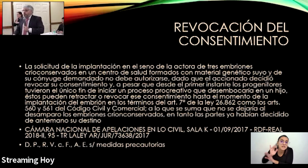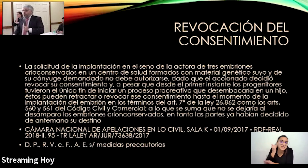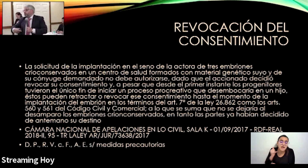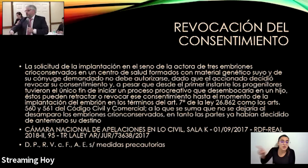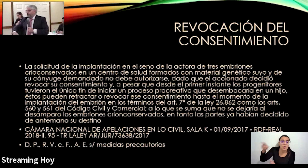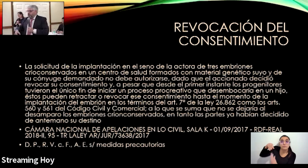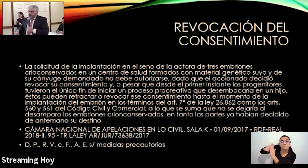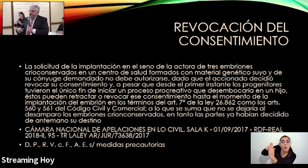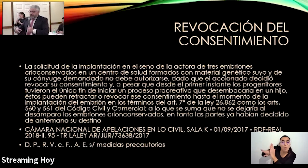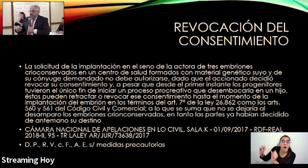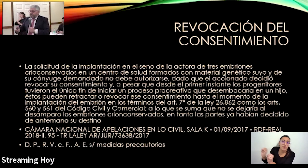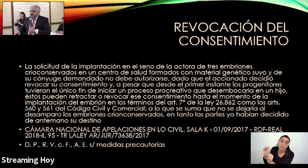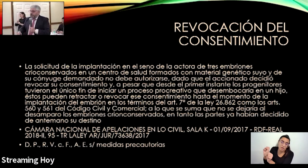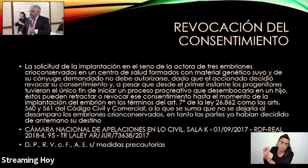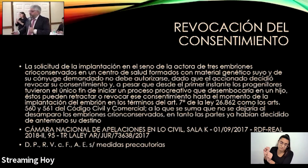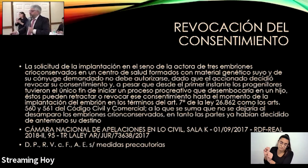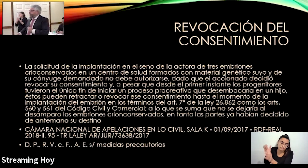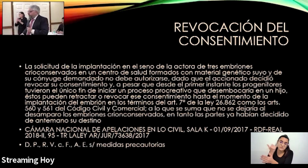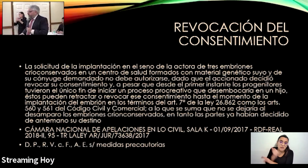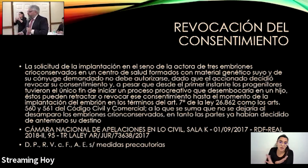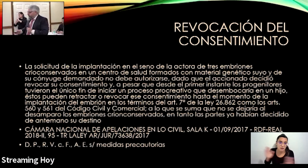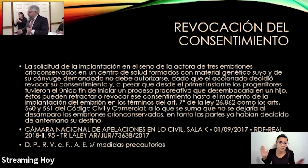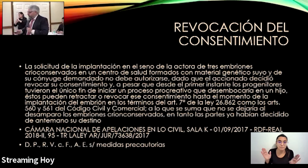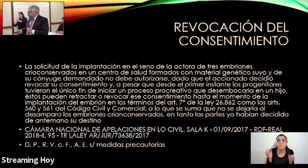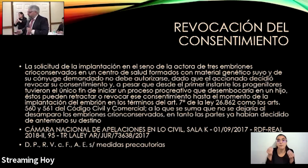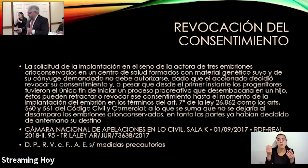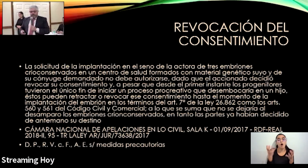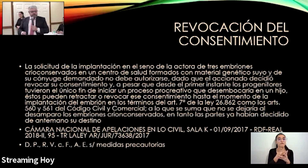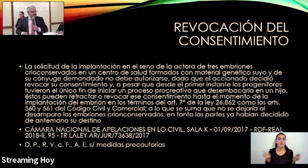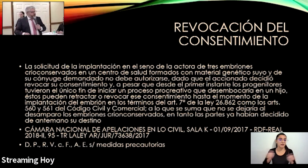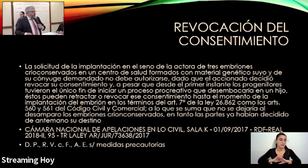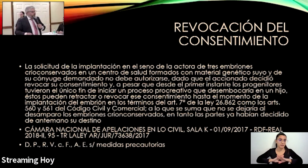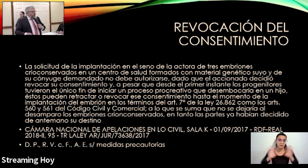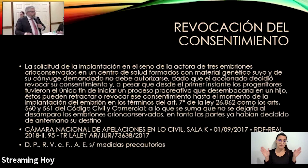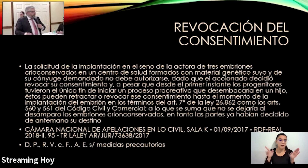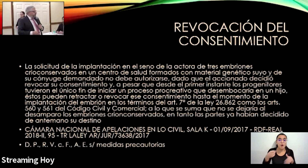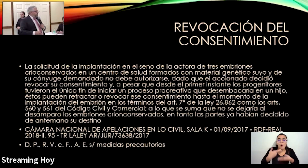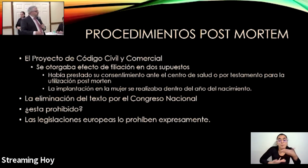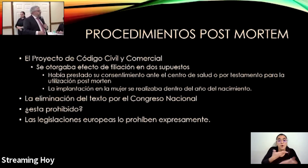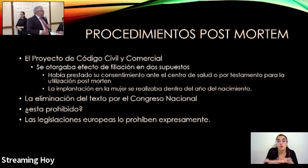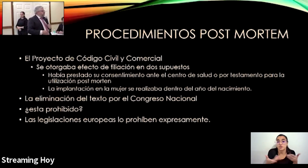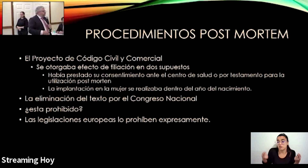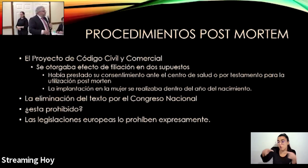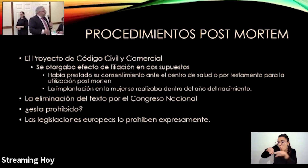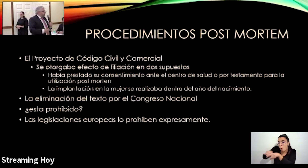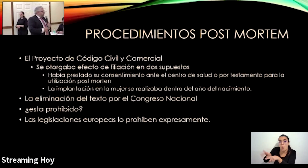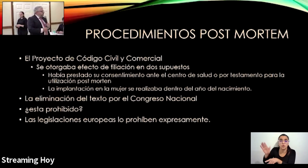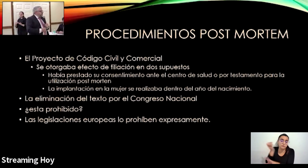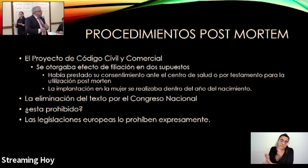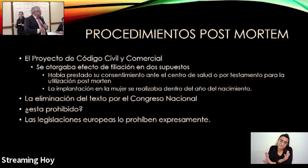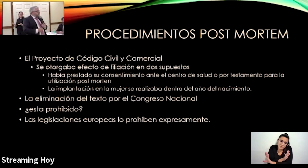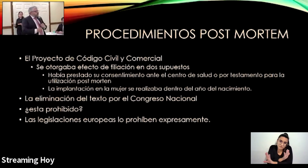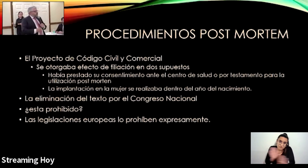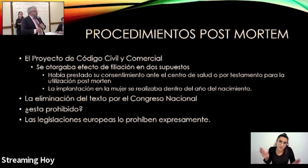crioconservación como producto de la finalización del proyecto de pareja. ¿Sí?